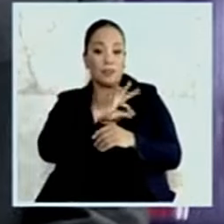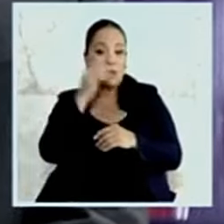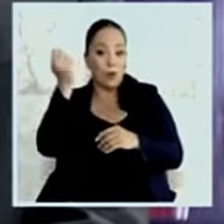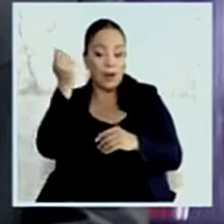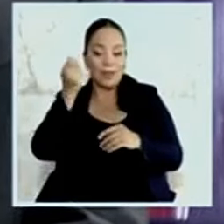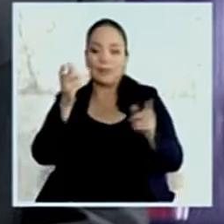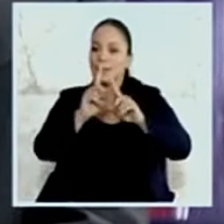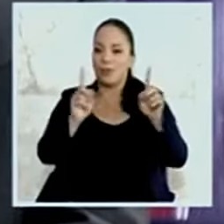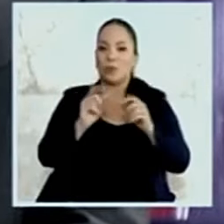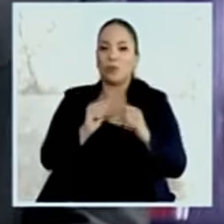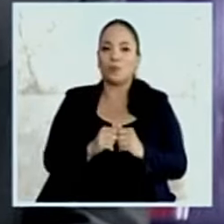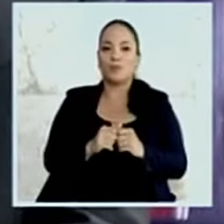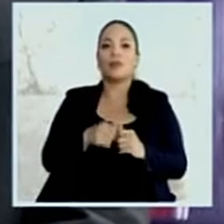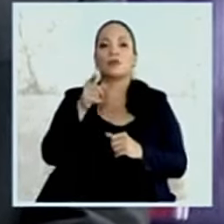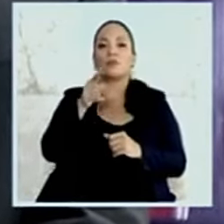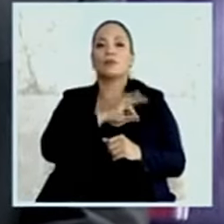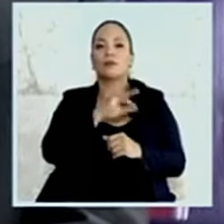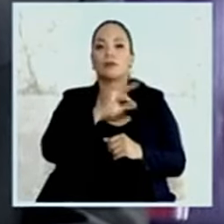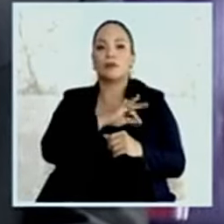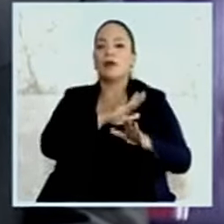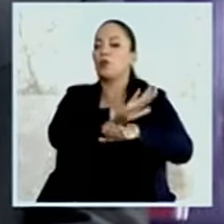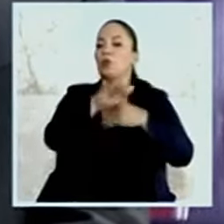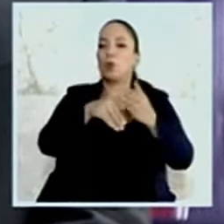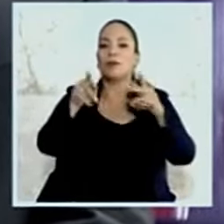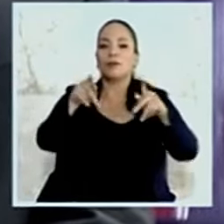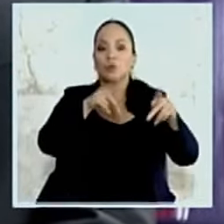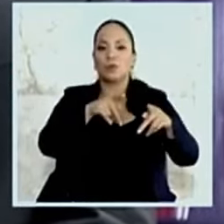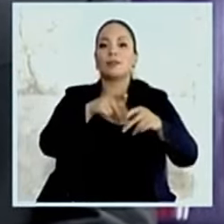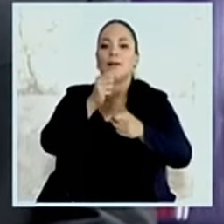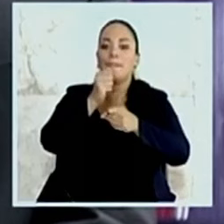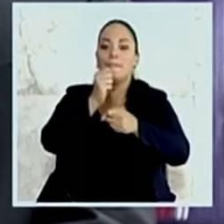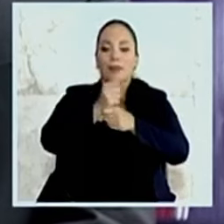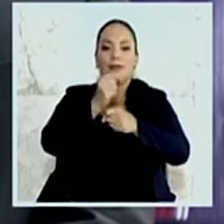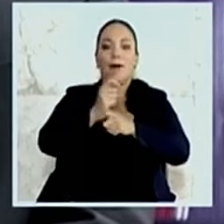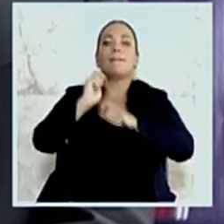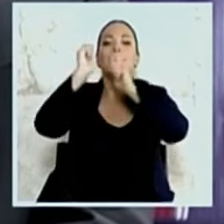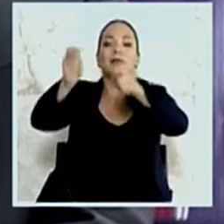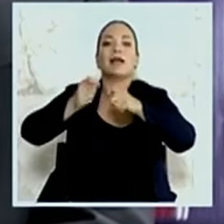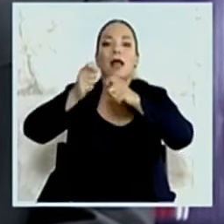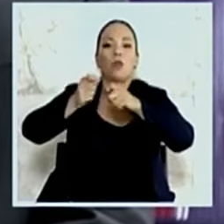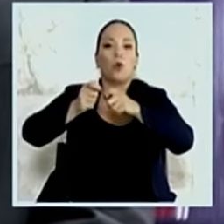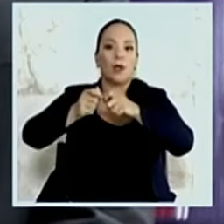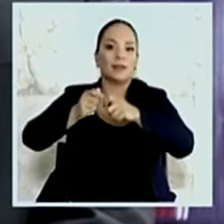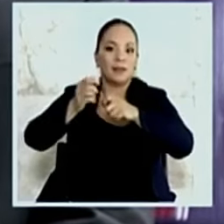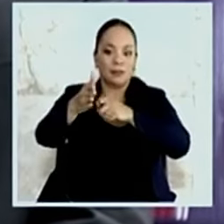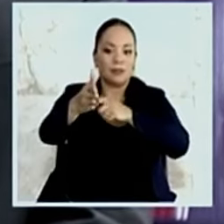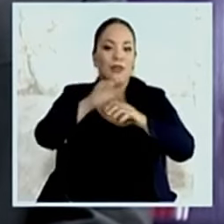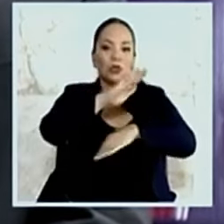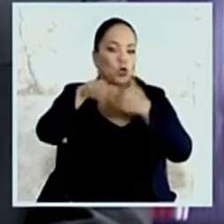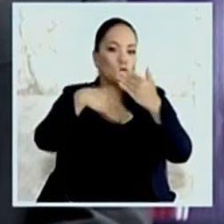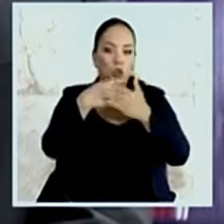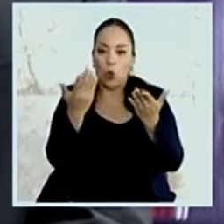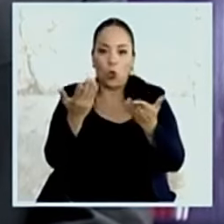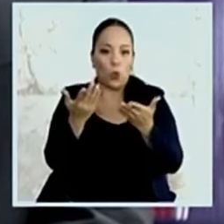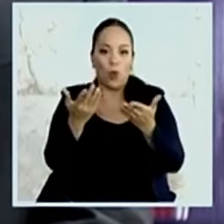más a un sector que tanto lo necesita. No solamente Guanacaste, porque esto no beneficia solamente a